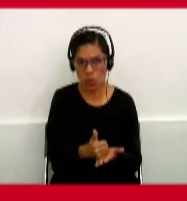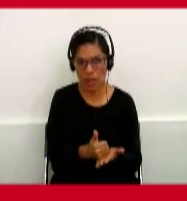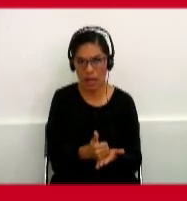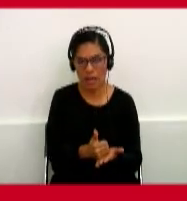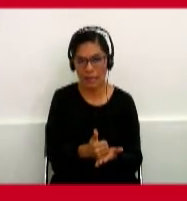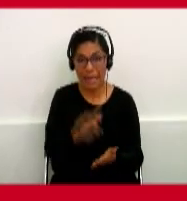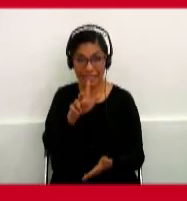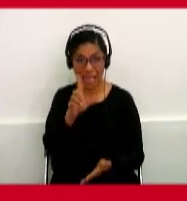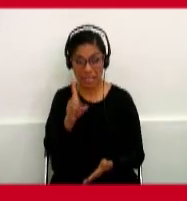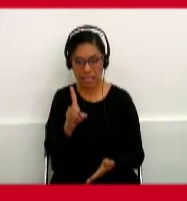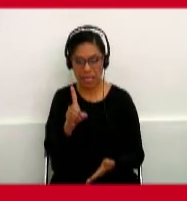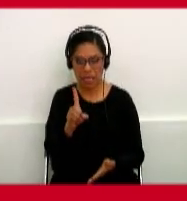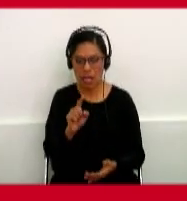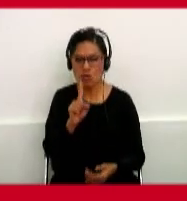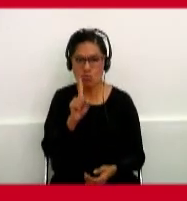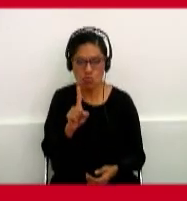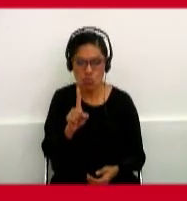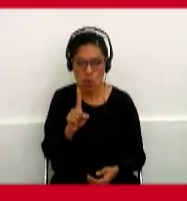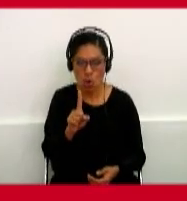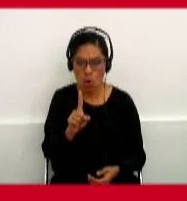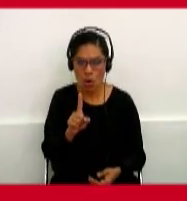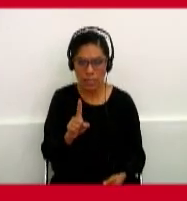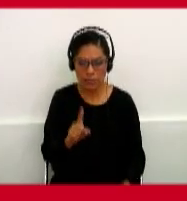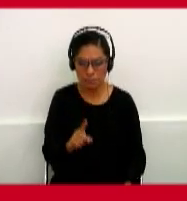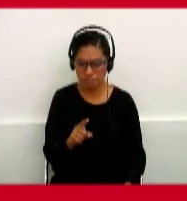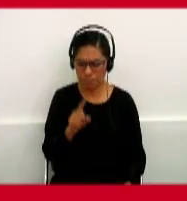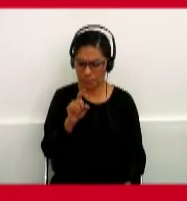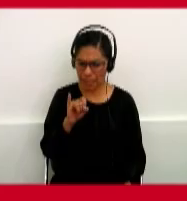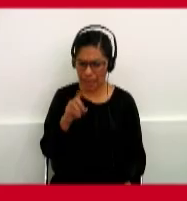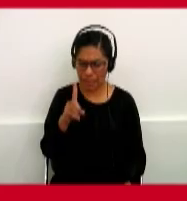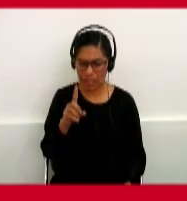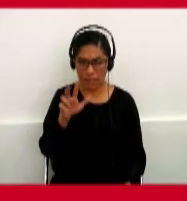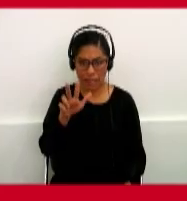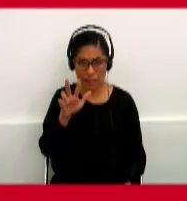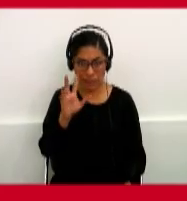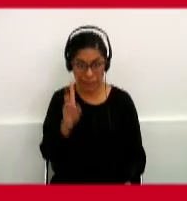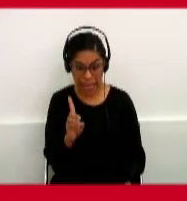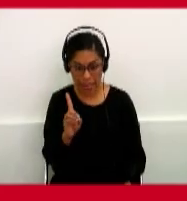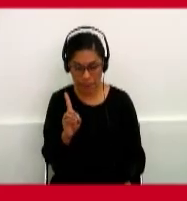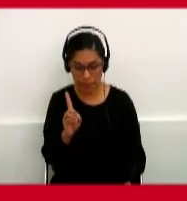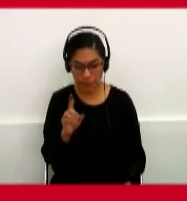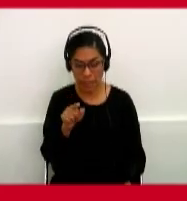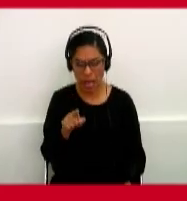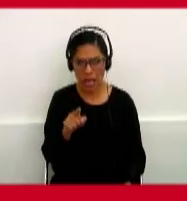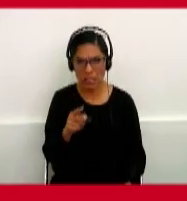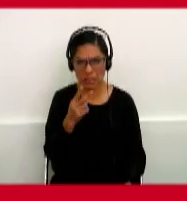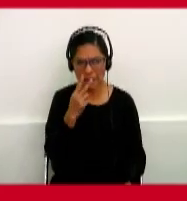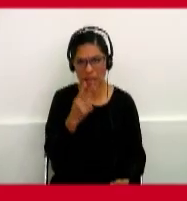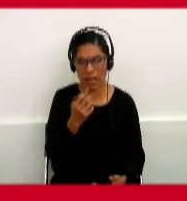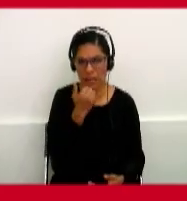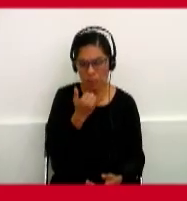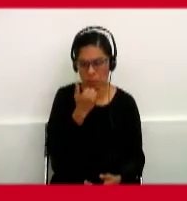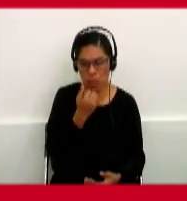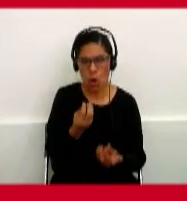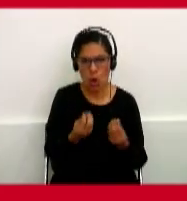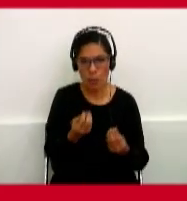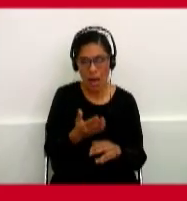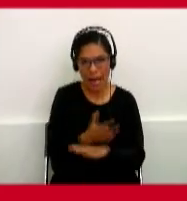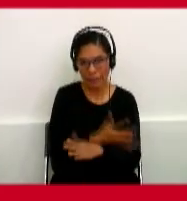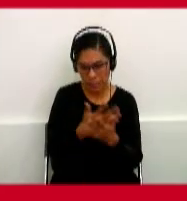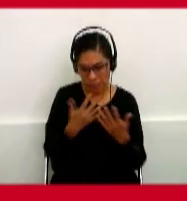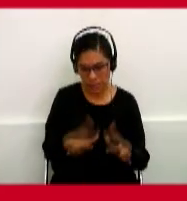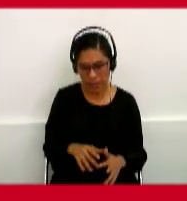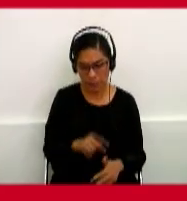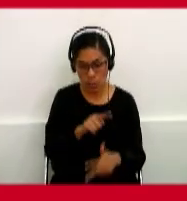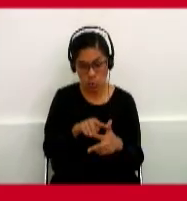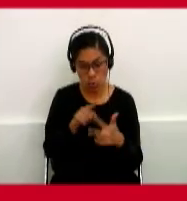3D. Uno de ellos es el Slide 3D, el cual ya nos da superficies de fallas predeterminadas, ¿no? que son 3,